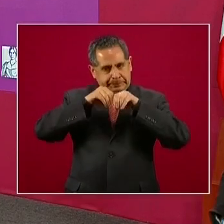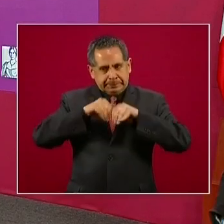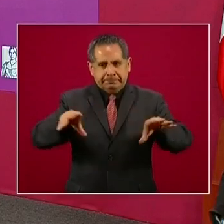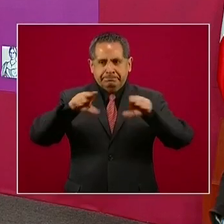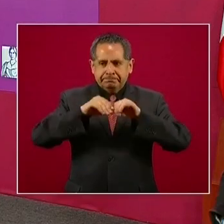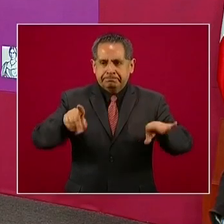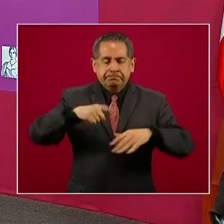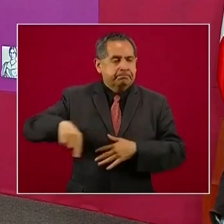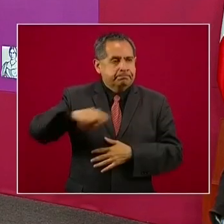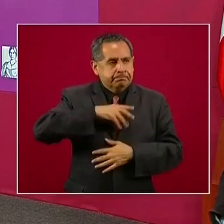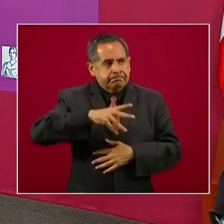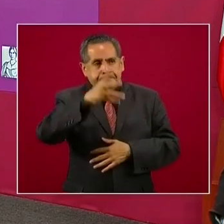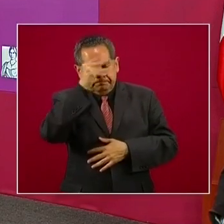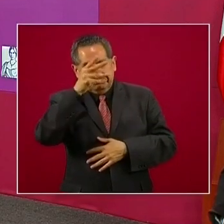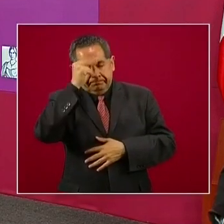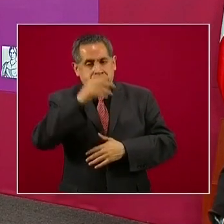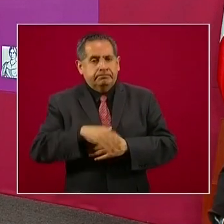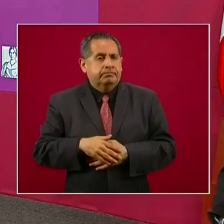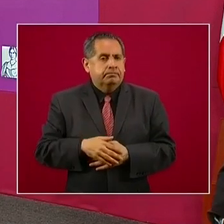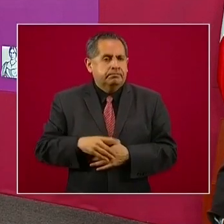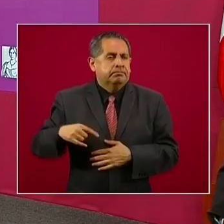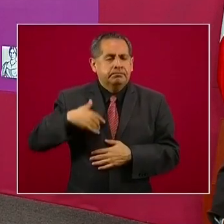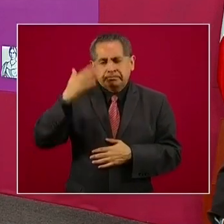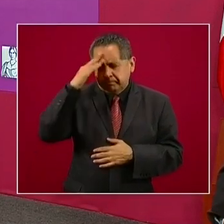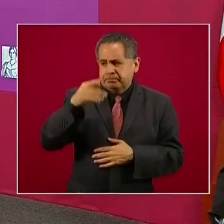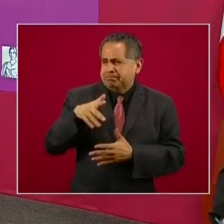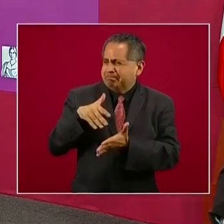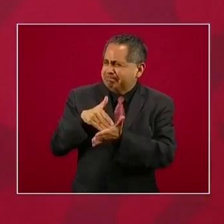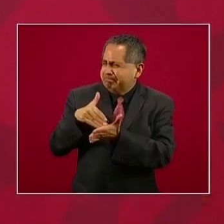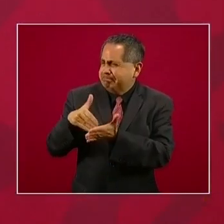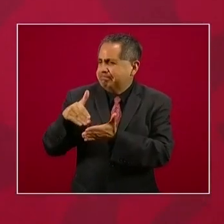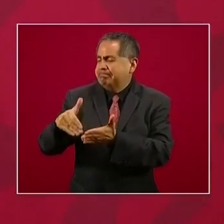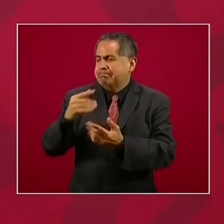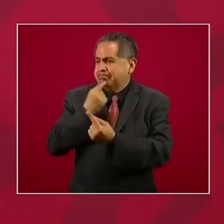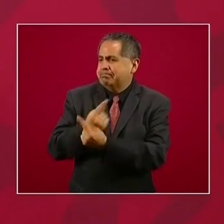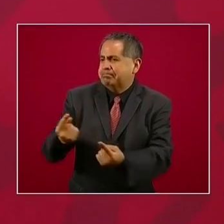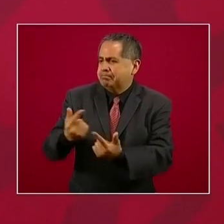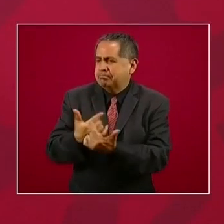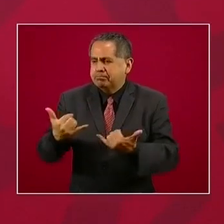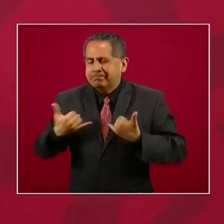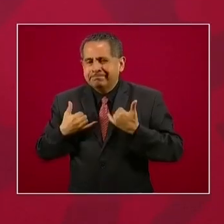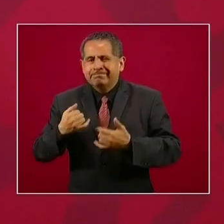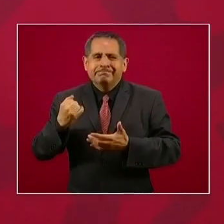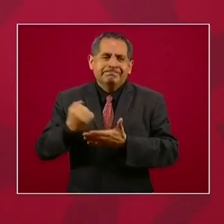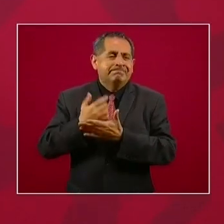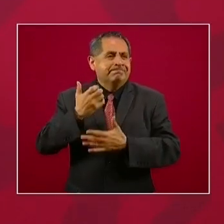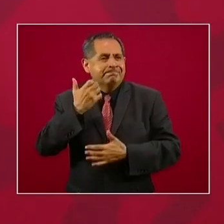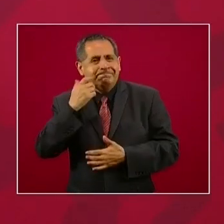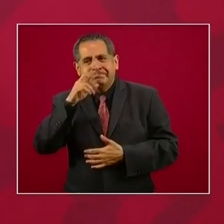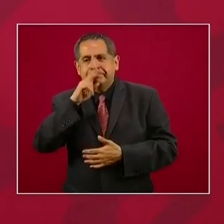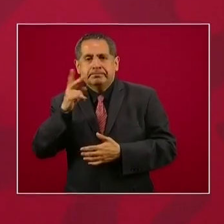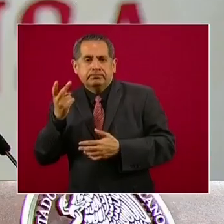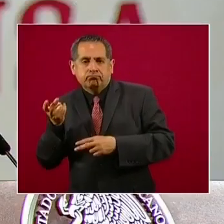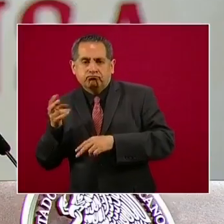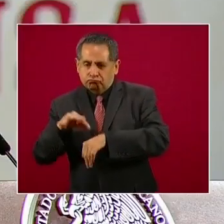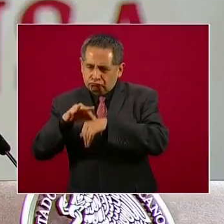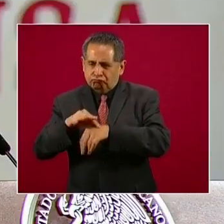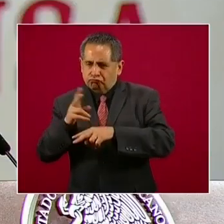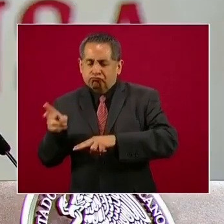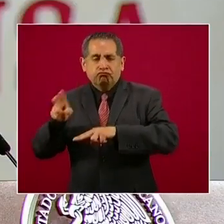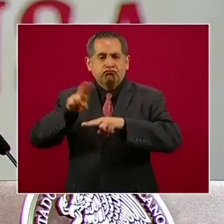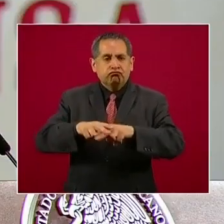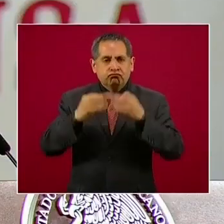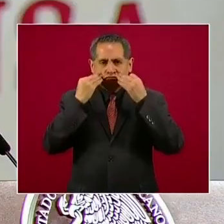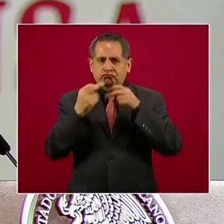sabemos que miles de niños y jóvenes van a extrañar la educación presencial la atención de sus